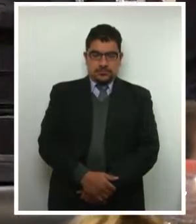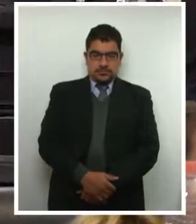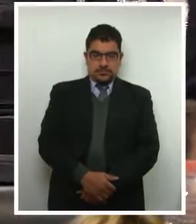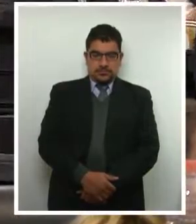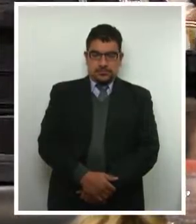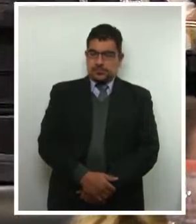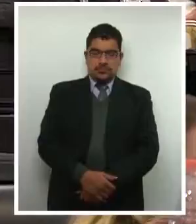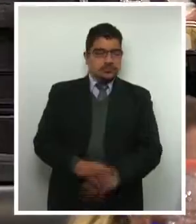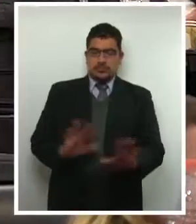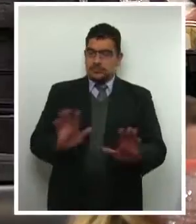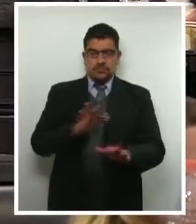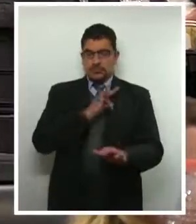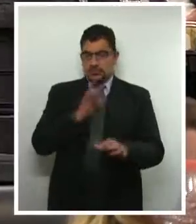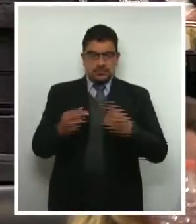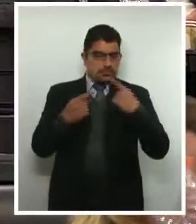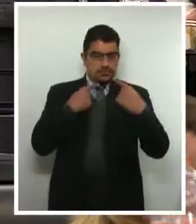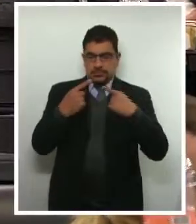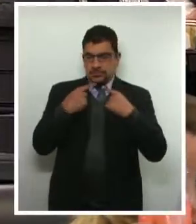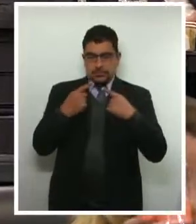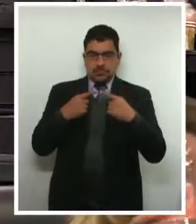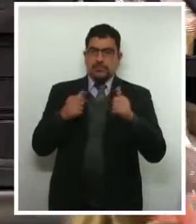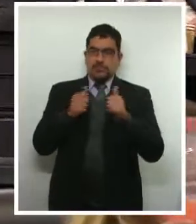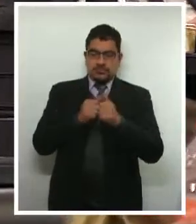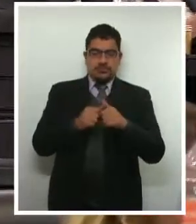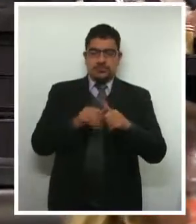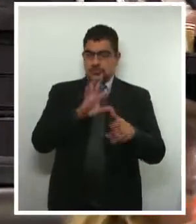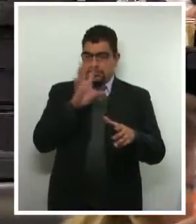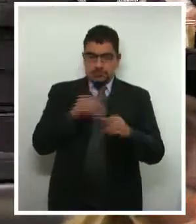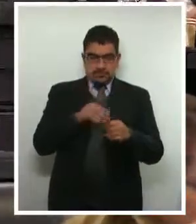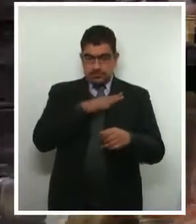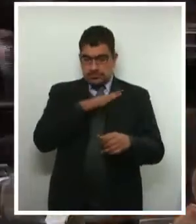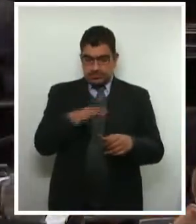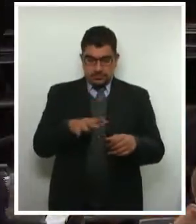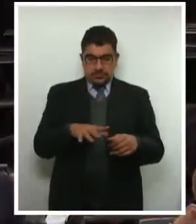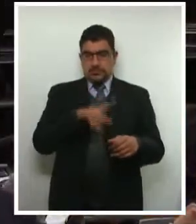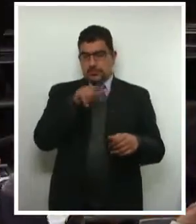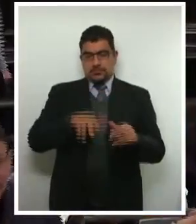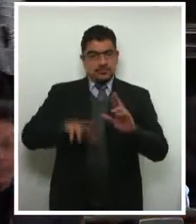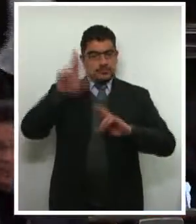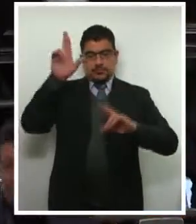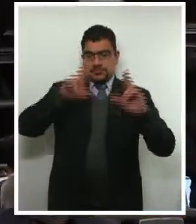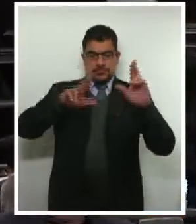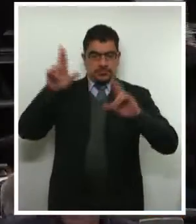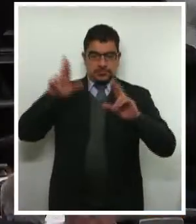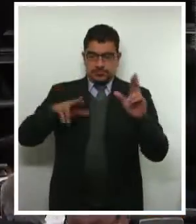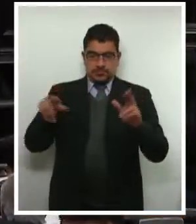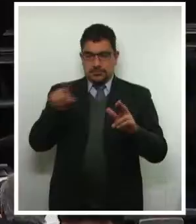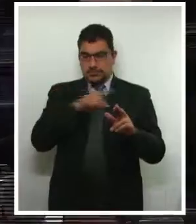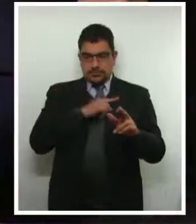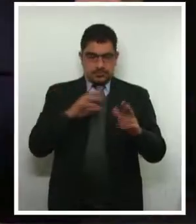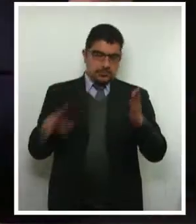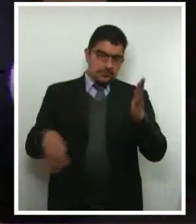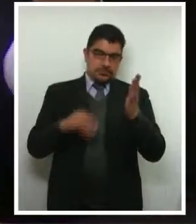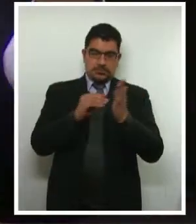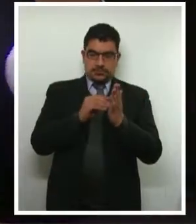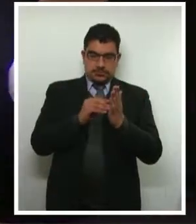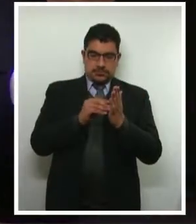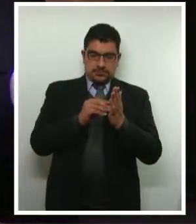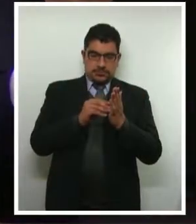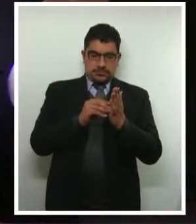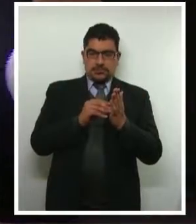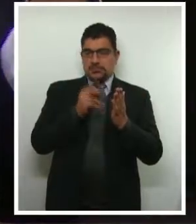Podemos aprobarlo en lo general y luego votamos si se incorpora